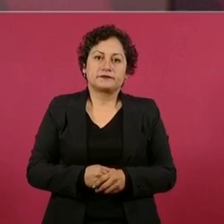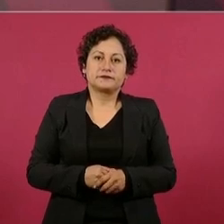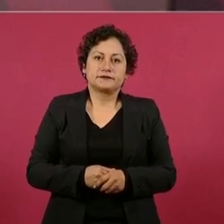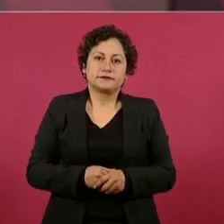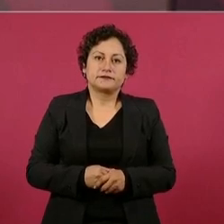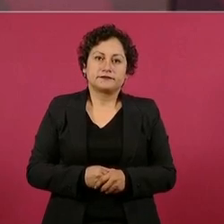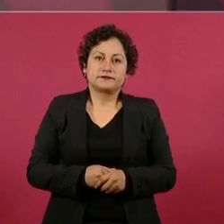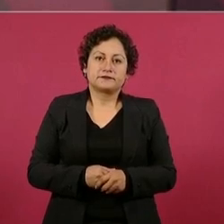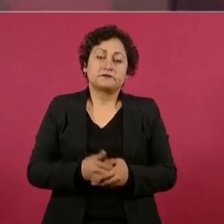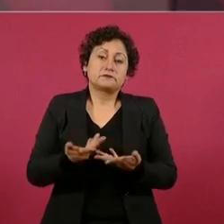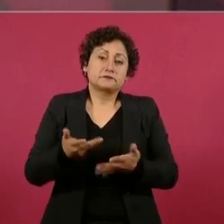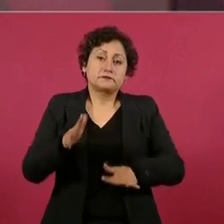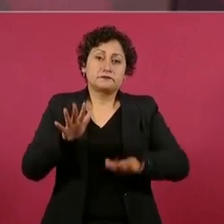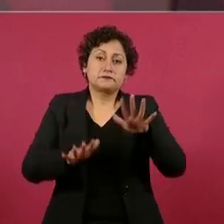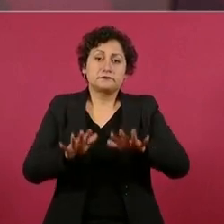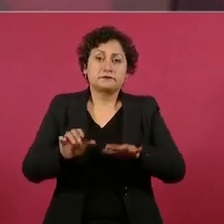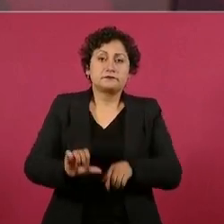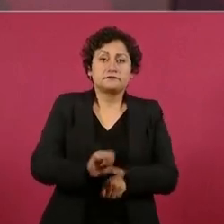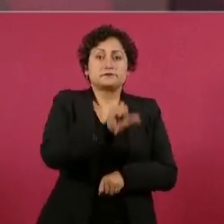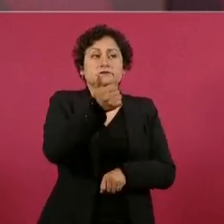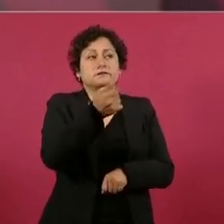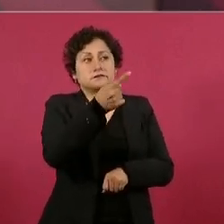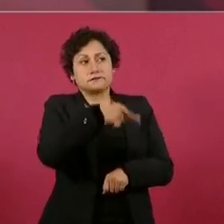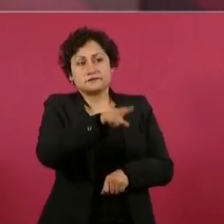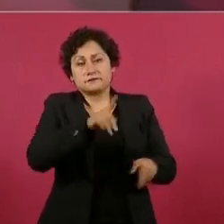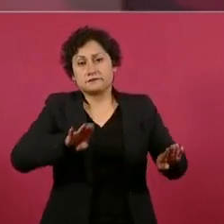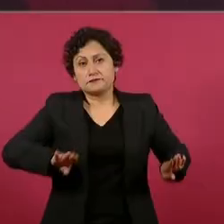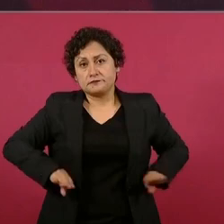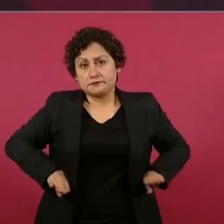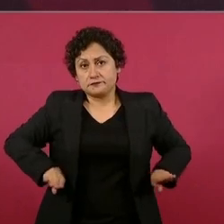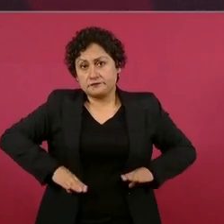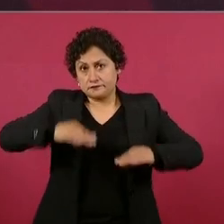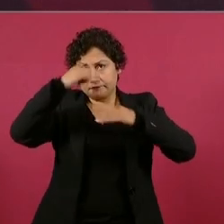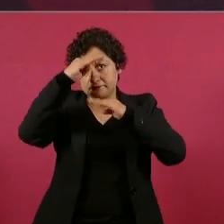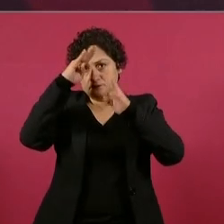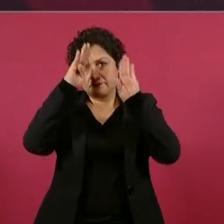Conservadores. Entonces, si se lee,